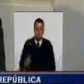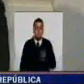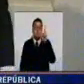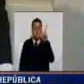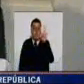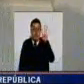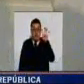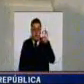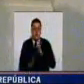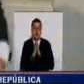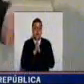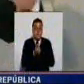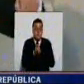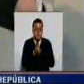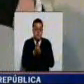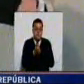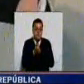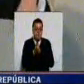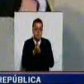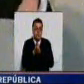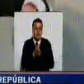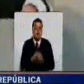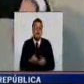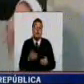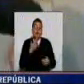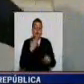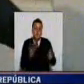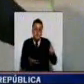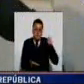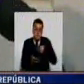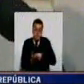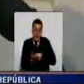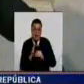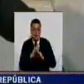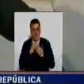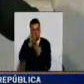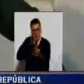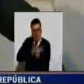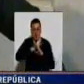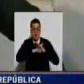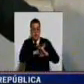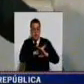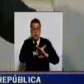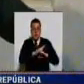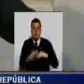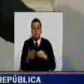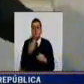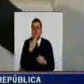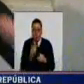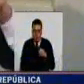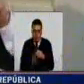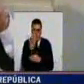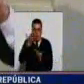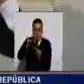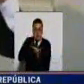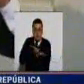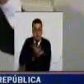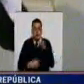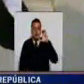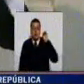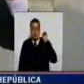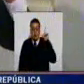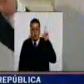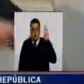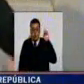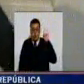diciembre, o sea, el día en que paga la póliza, en que se expide la póliza, Colbún le